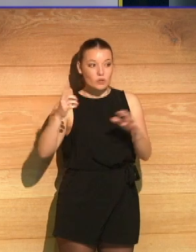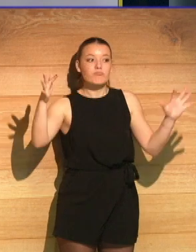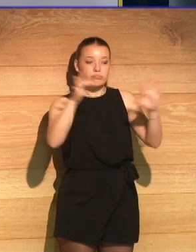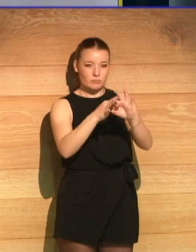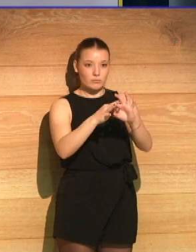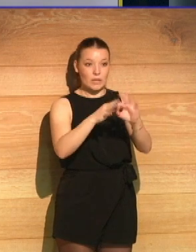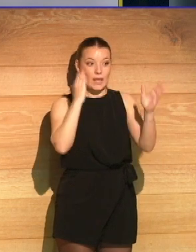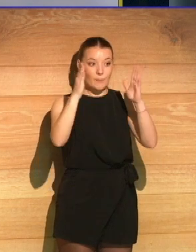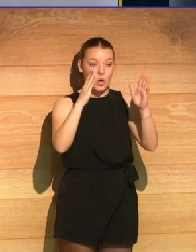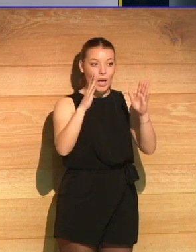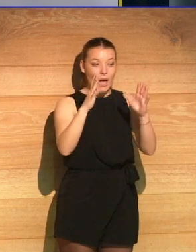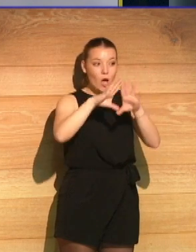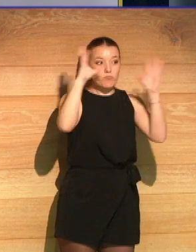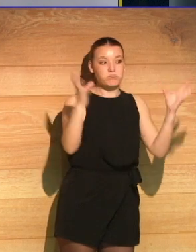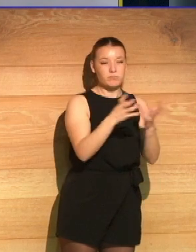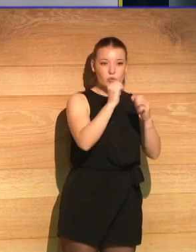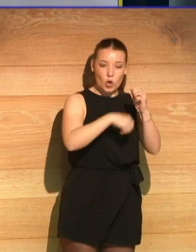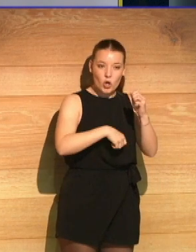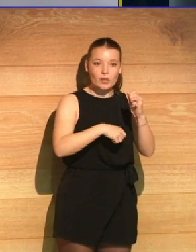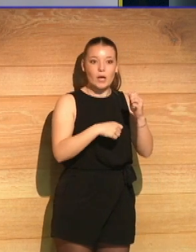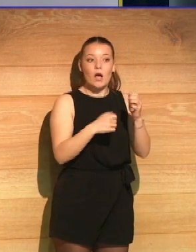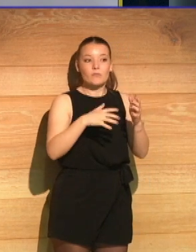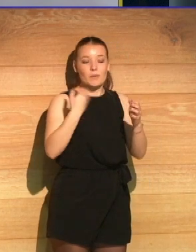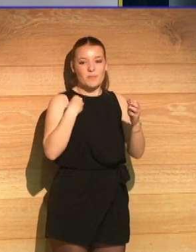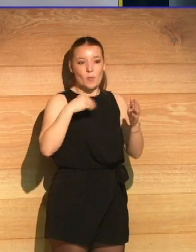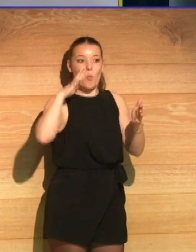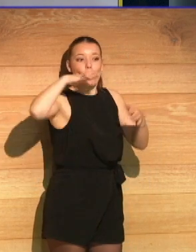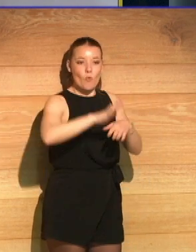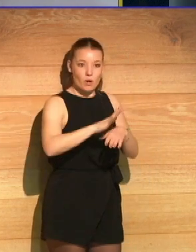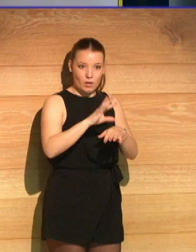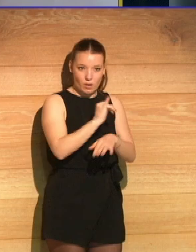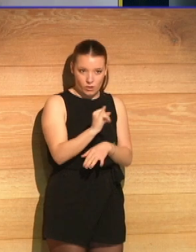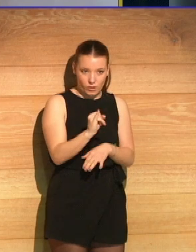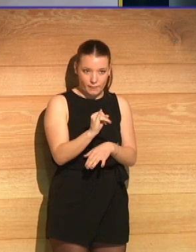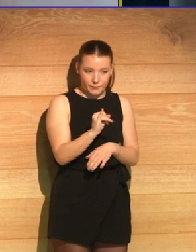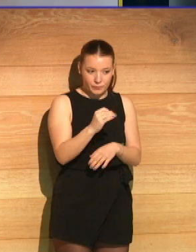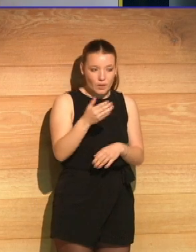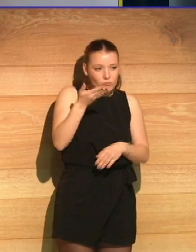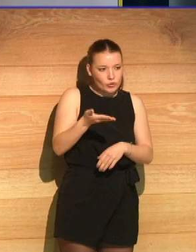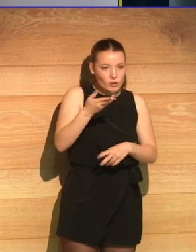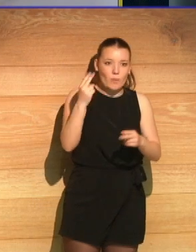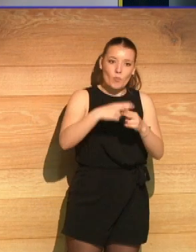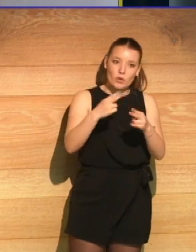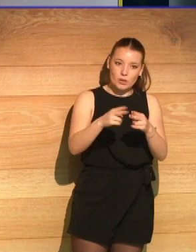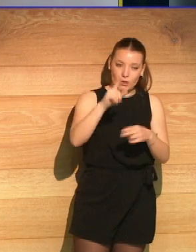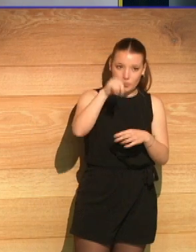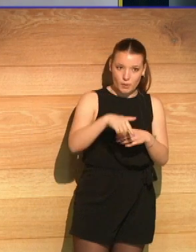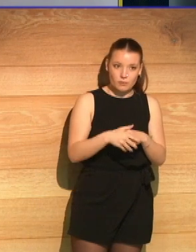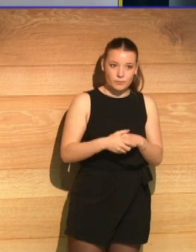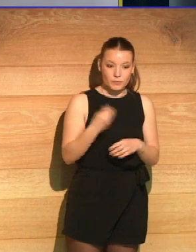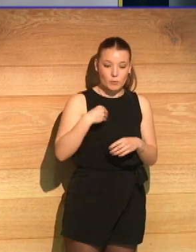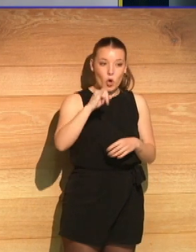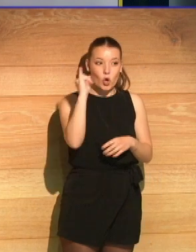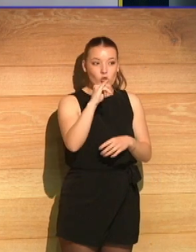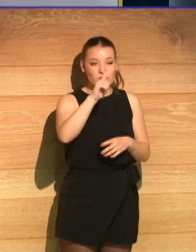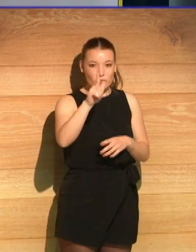unas huellas en los sustratos, ¿no? Algo físico, tiene esa importancia política, eso lo que comentaba José Luis,